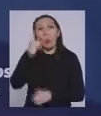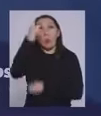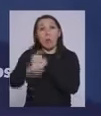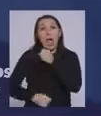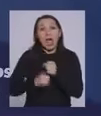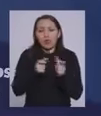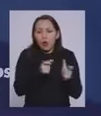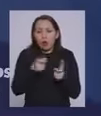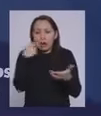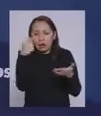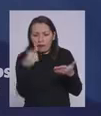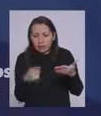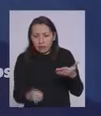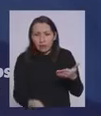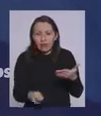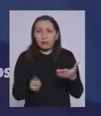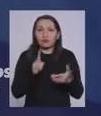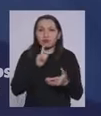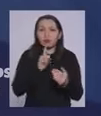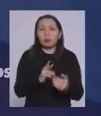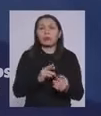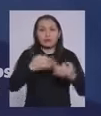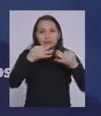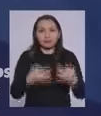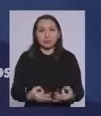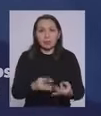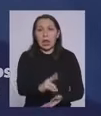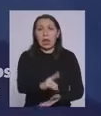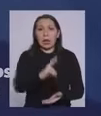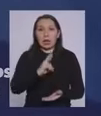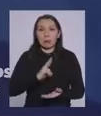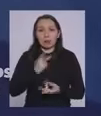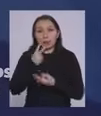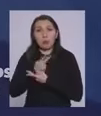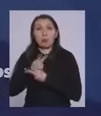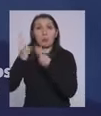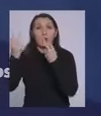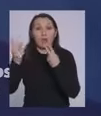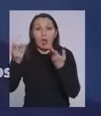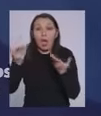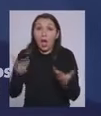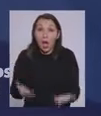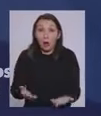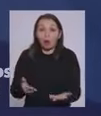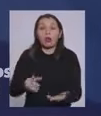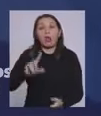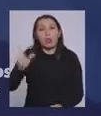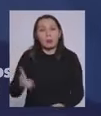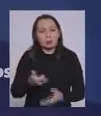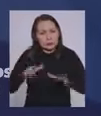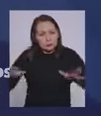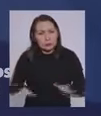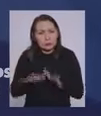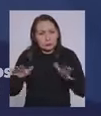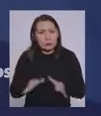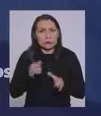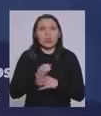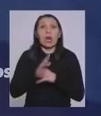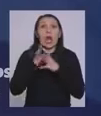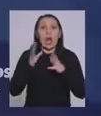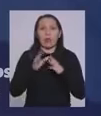año en tener la respuesta y publicarla. Actualmente se ha hecho un esfuerzo gigantesco